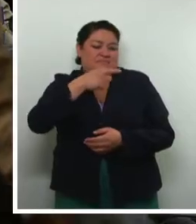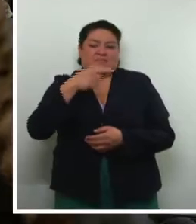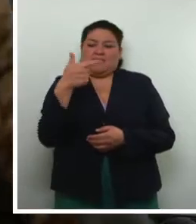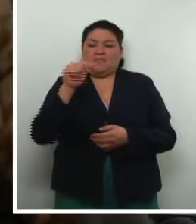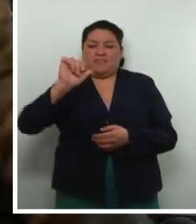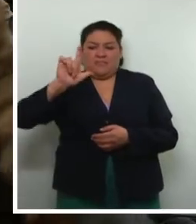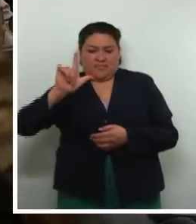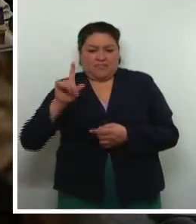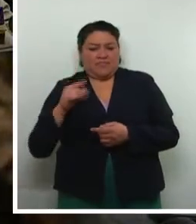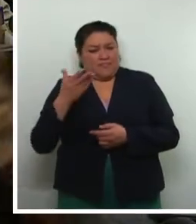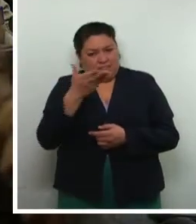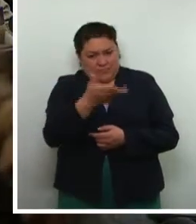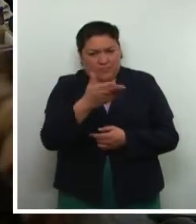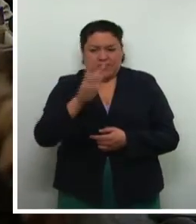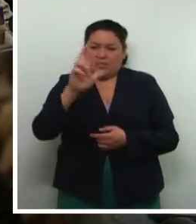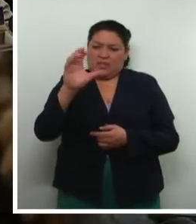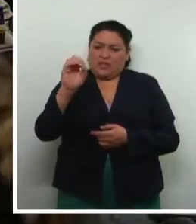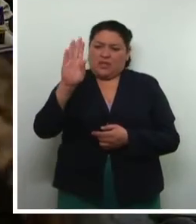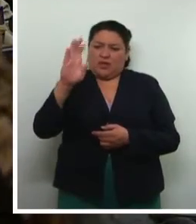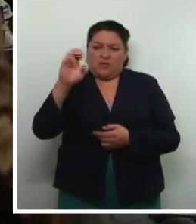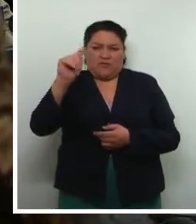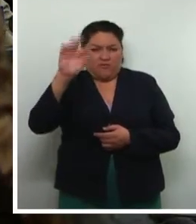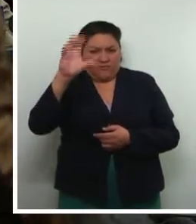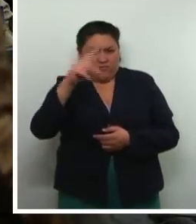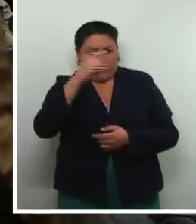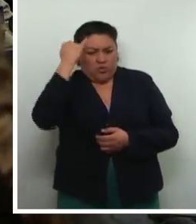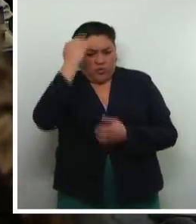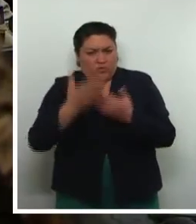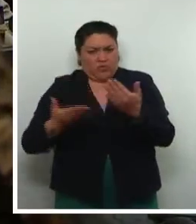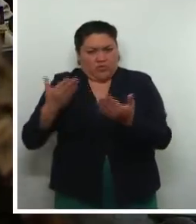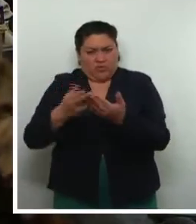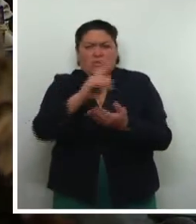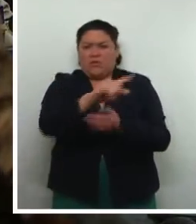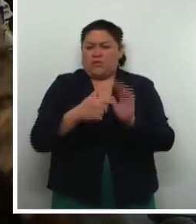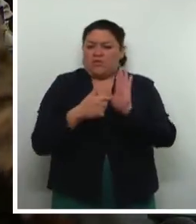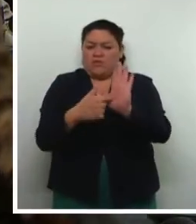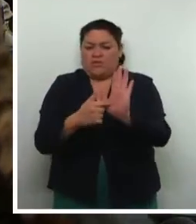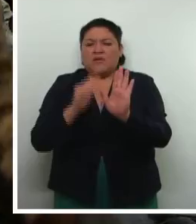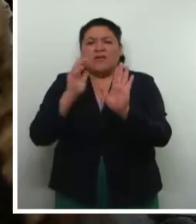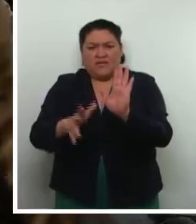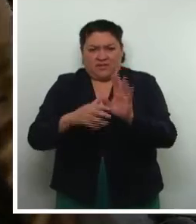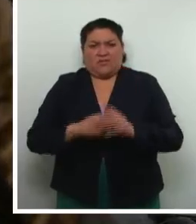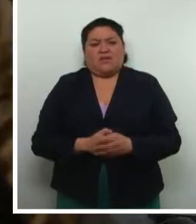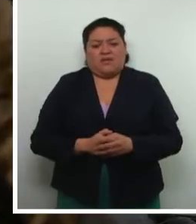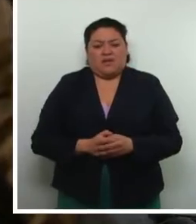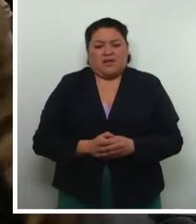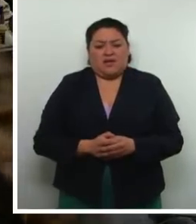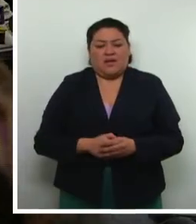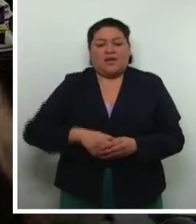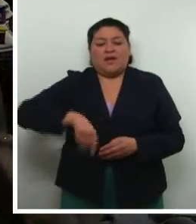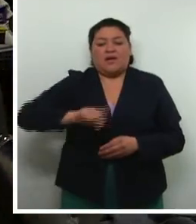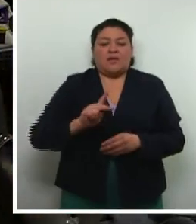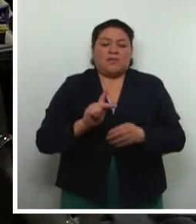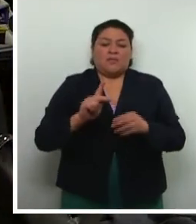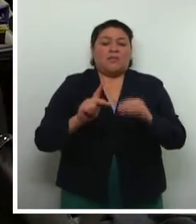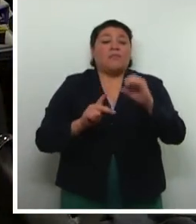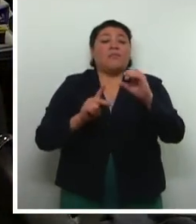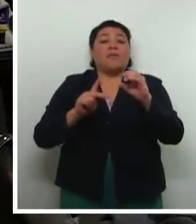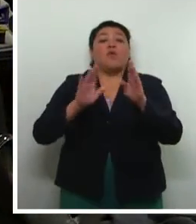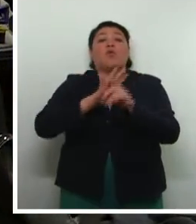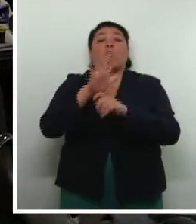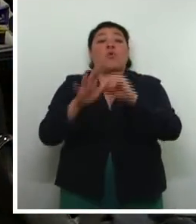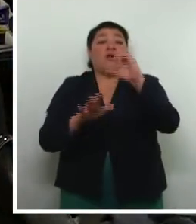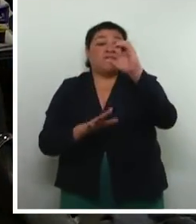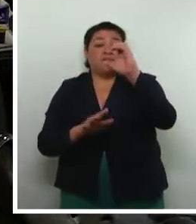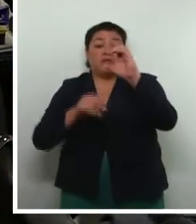del constituyente Roberto Gil, fueron presentadas sobre el apartado C,